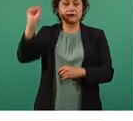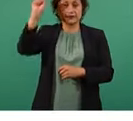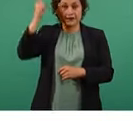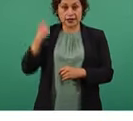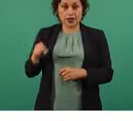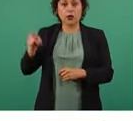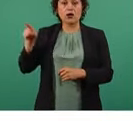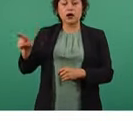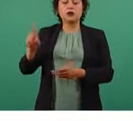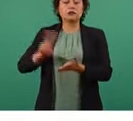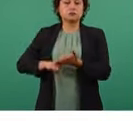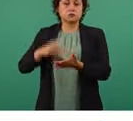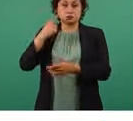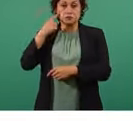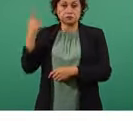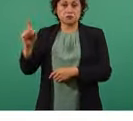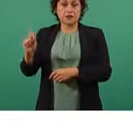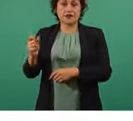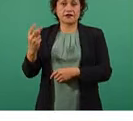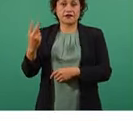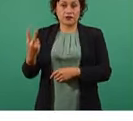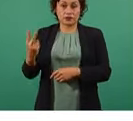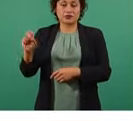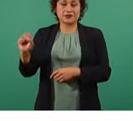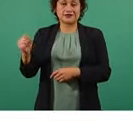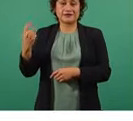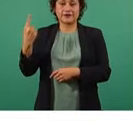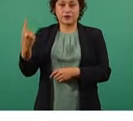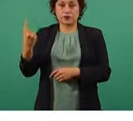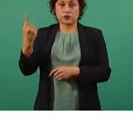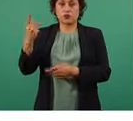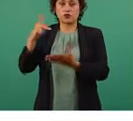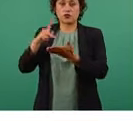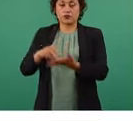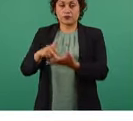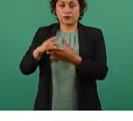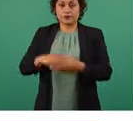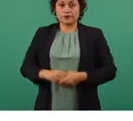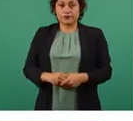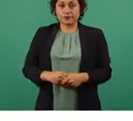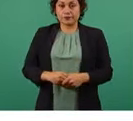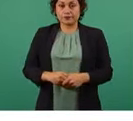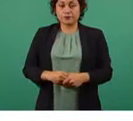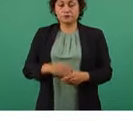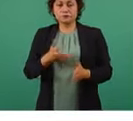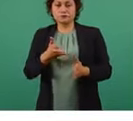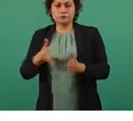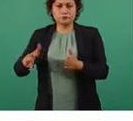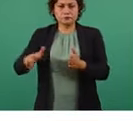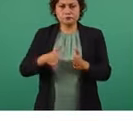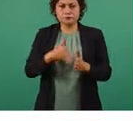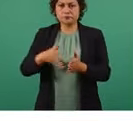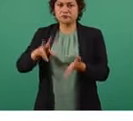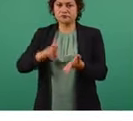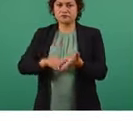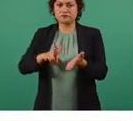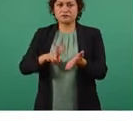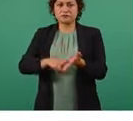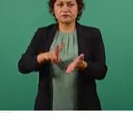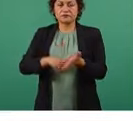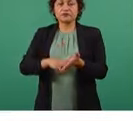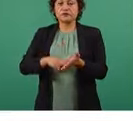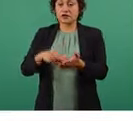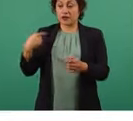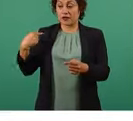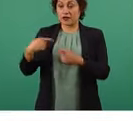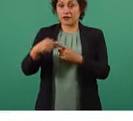un precio de 22 pesos con 61 centavos por kilo. En los precios promedio diarios del gas LP al 16 de junio,